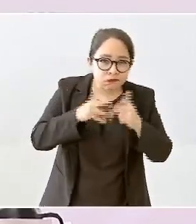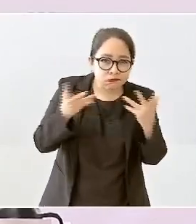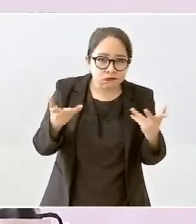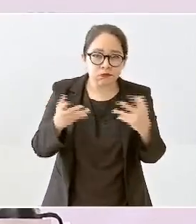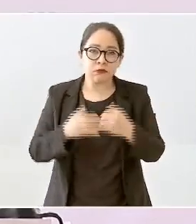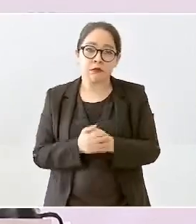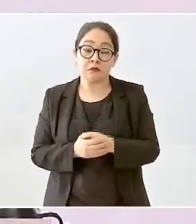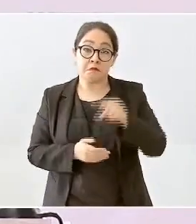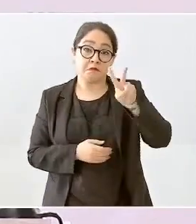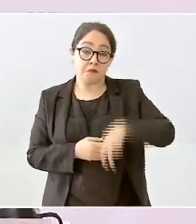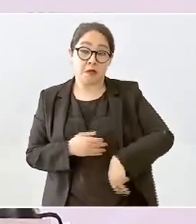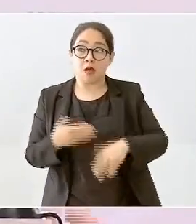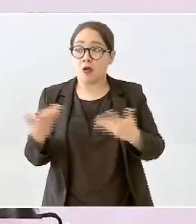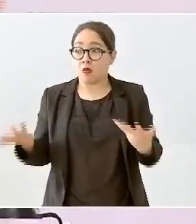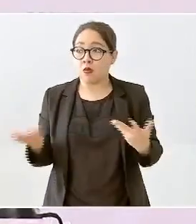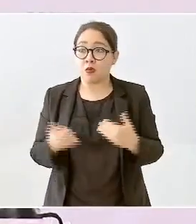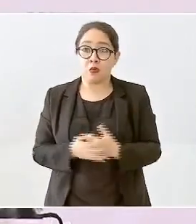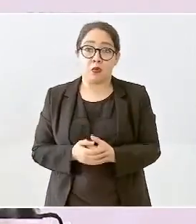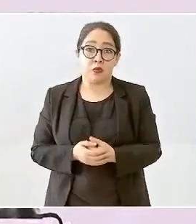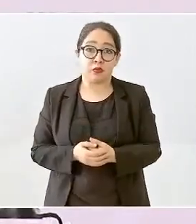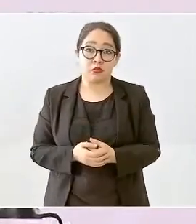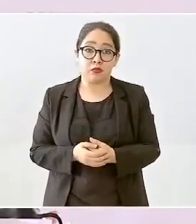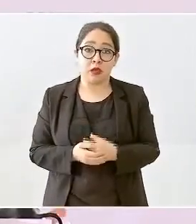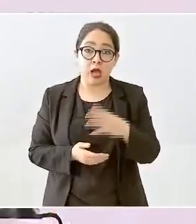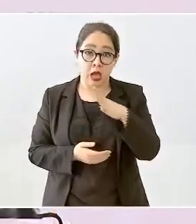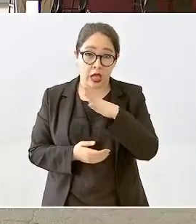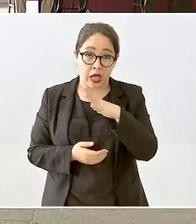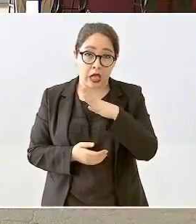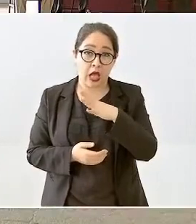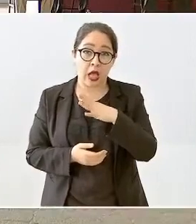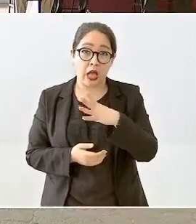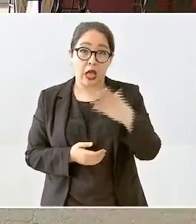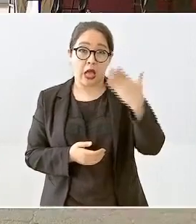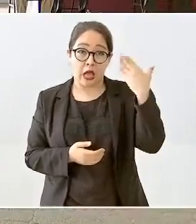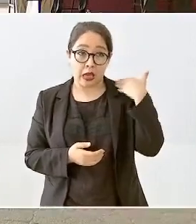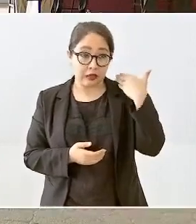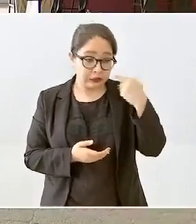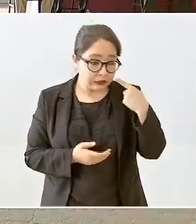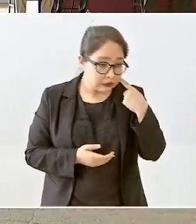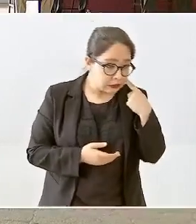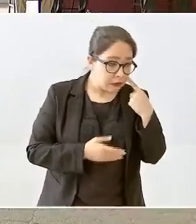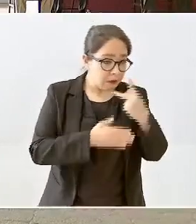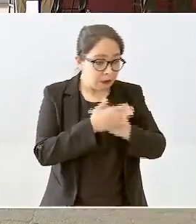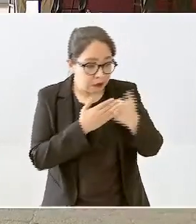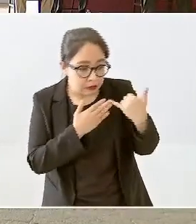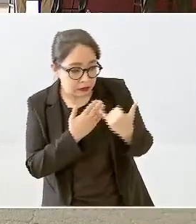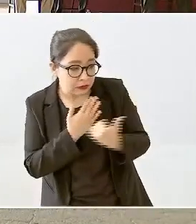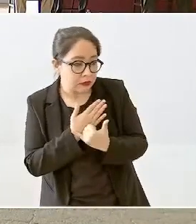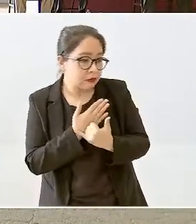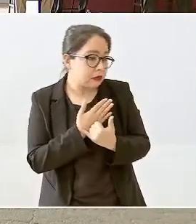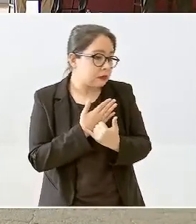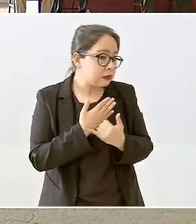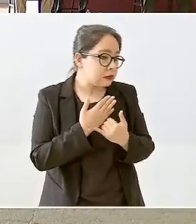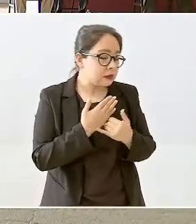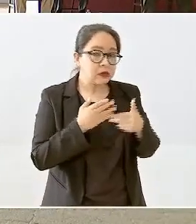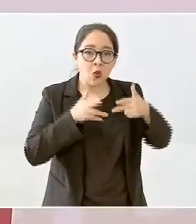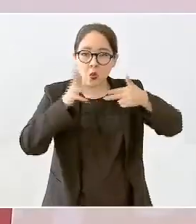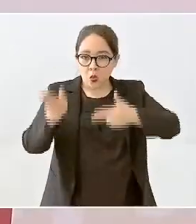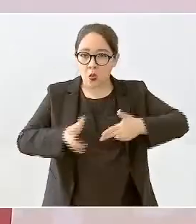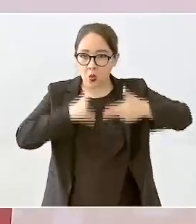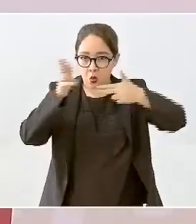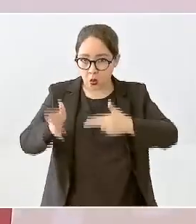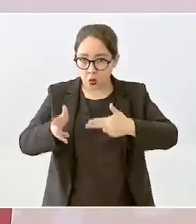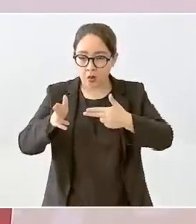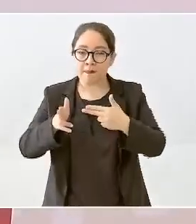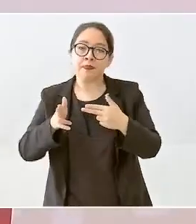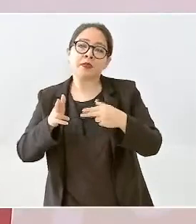una realidad, el desarrollo que se pretendía con el proyecto del tren interoceánico y